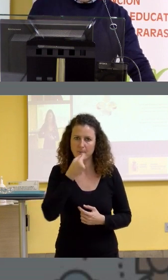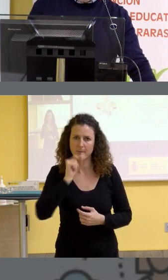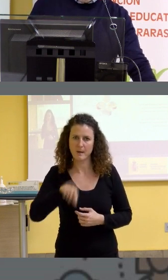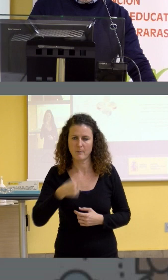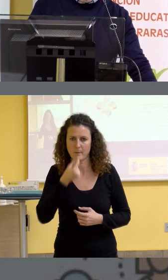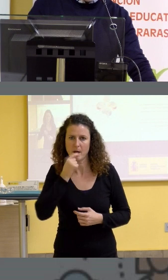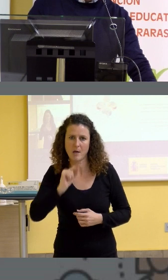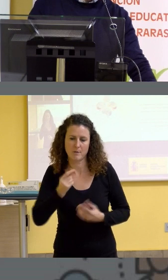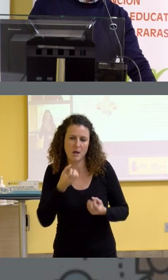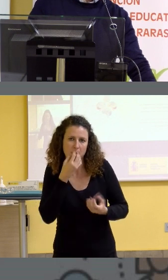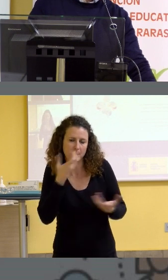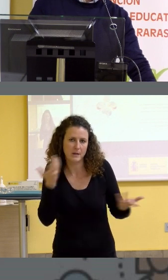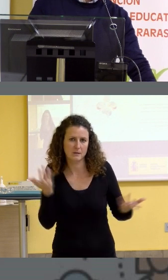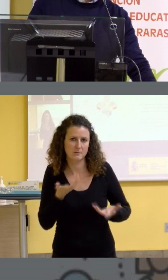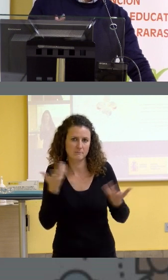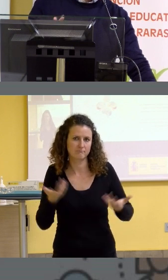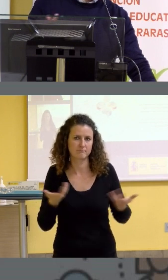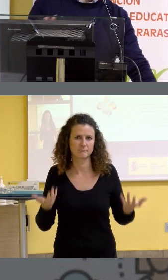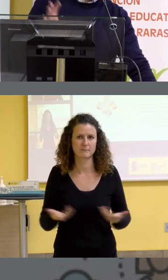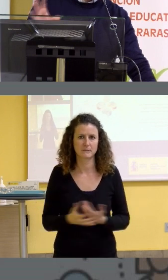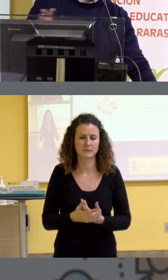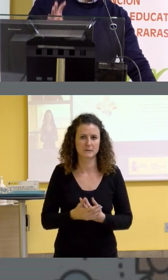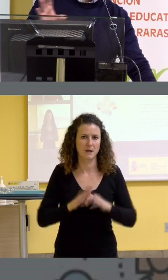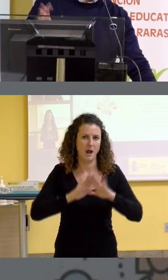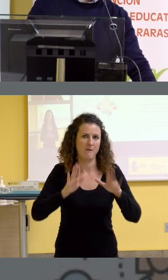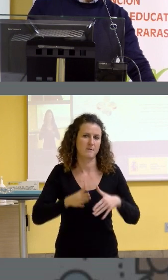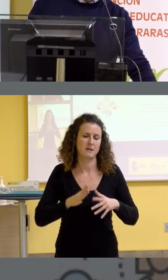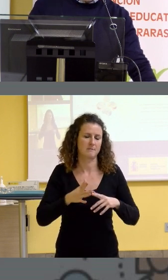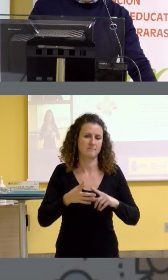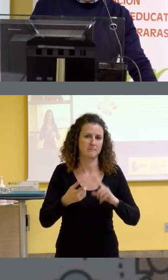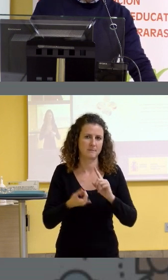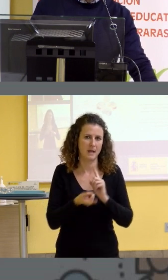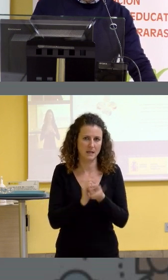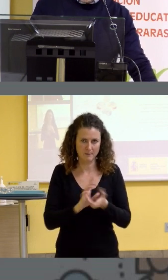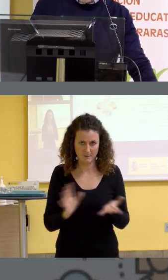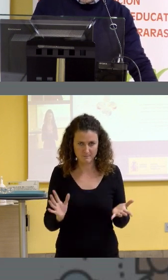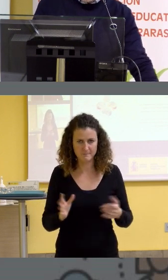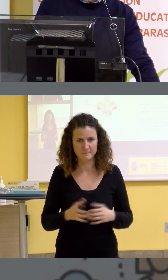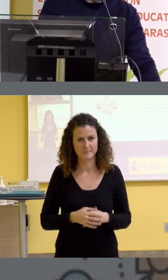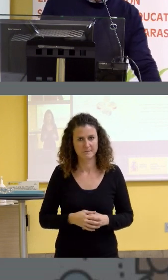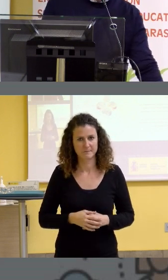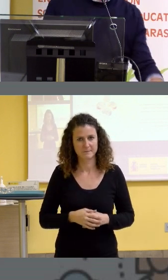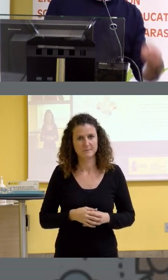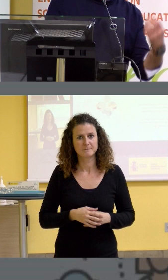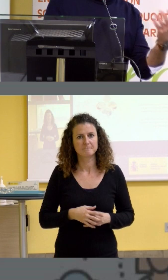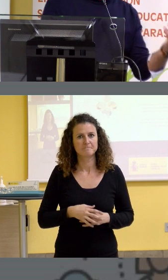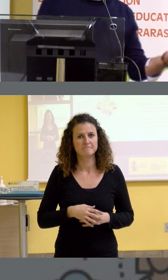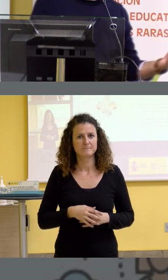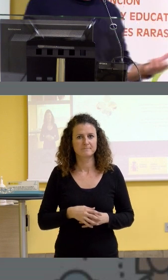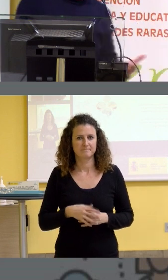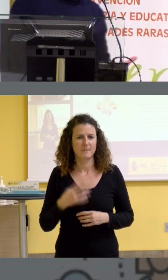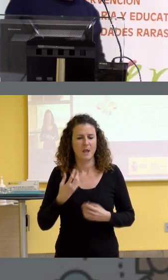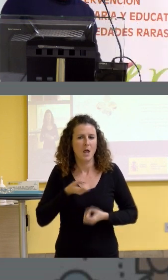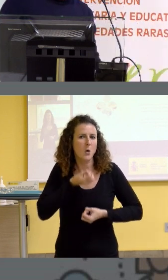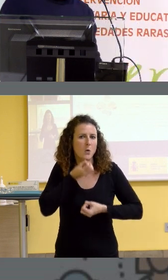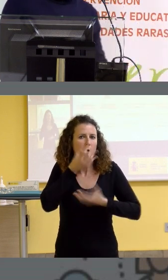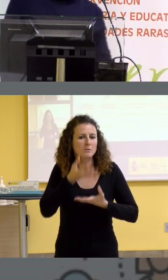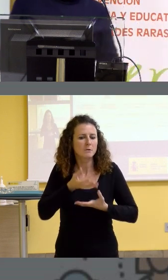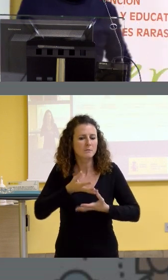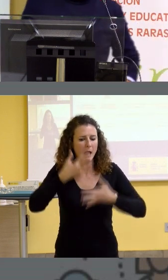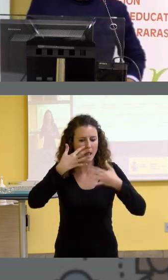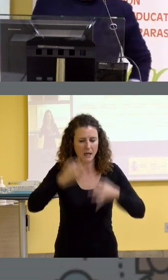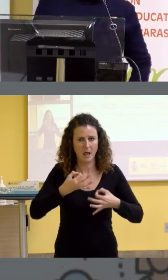¿Vale? No os enfadéis conmigo, porque al final la cosa cambia, ¿eh? Pero hay que contar las cosas como son.